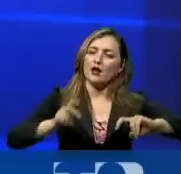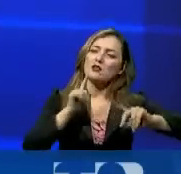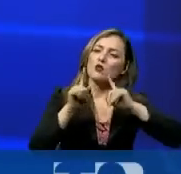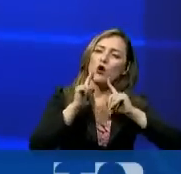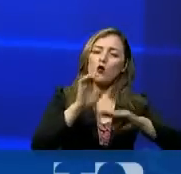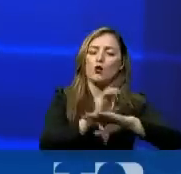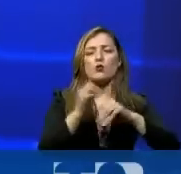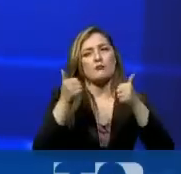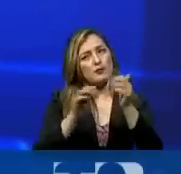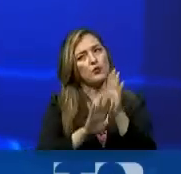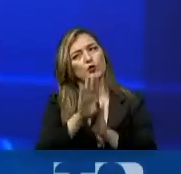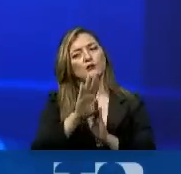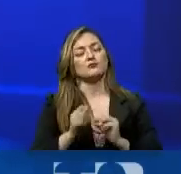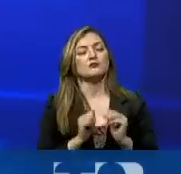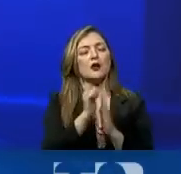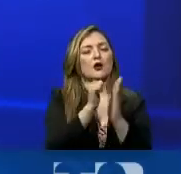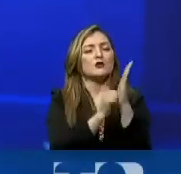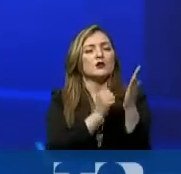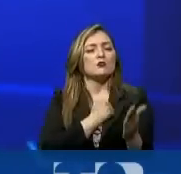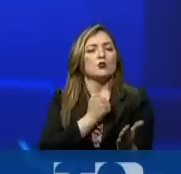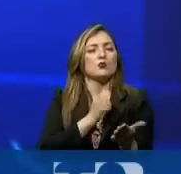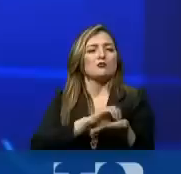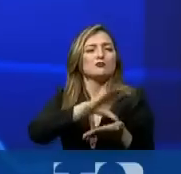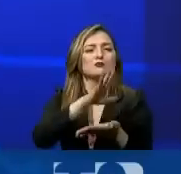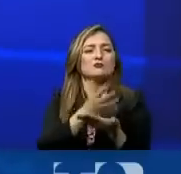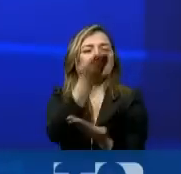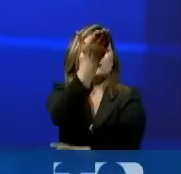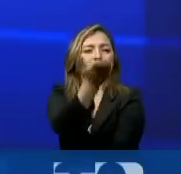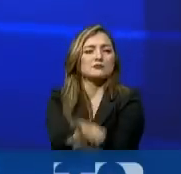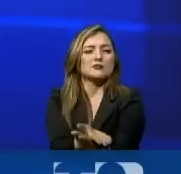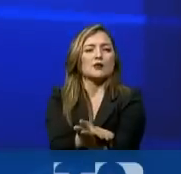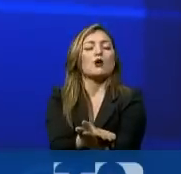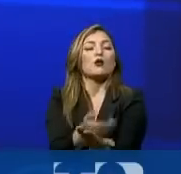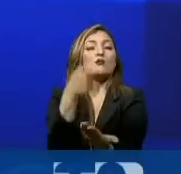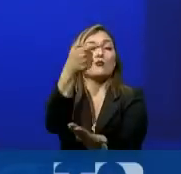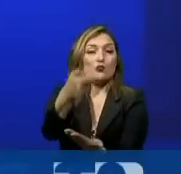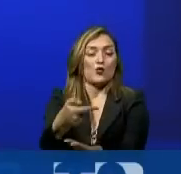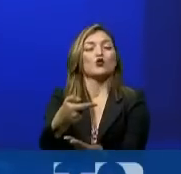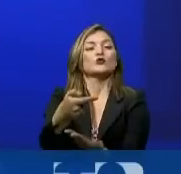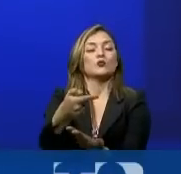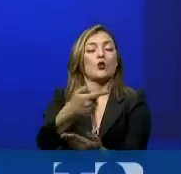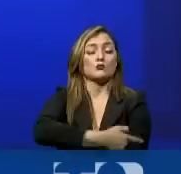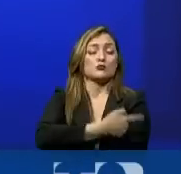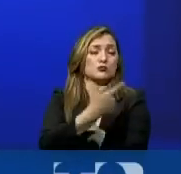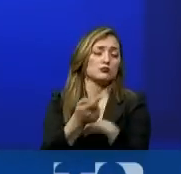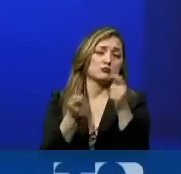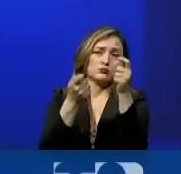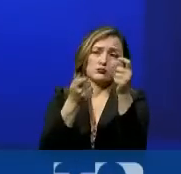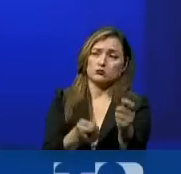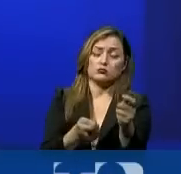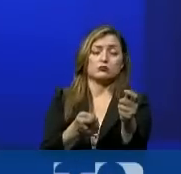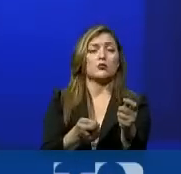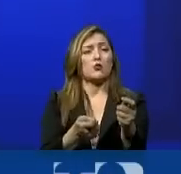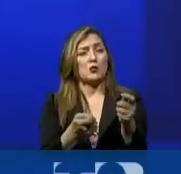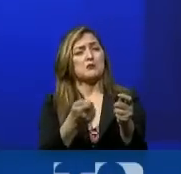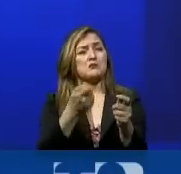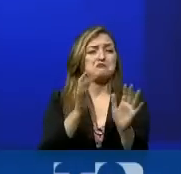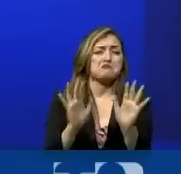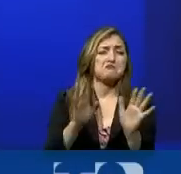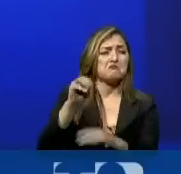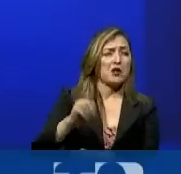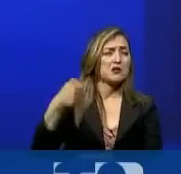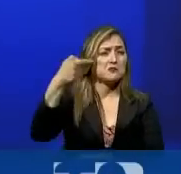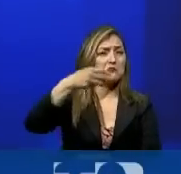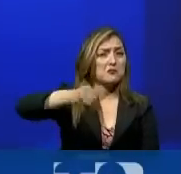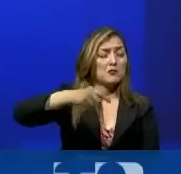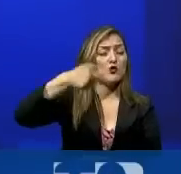el bien del Ecuador. Hay una agenda propia que tendrá la Asamblea Nacional que le vamos a presentar, una pragmática en los próximos días, aspiremos que alrededor de marzo o miércoles